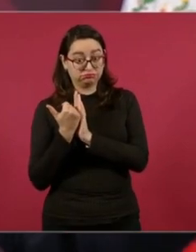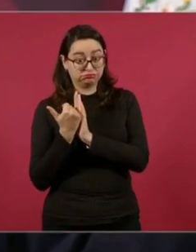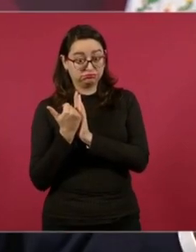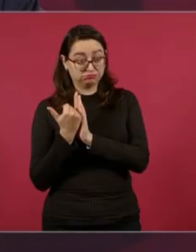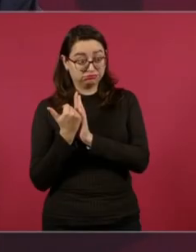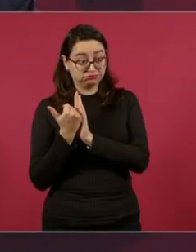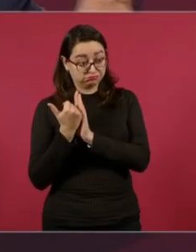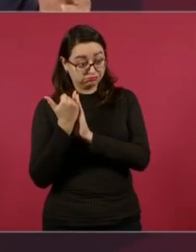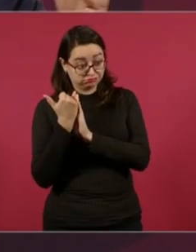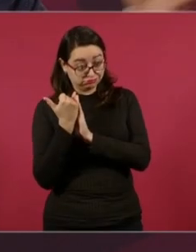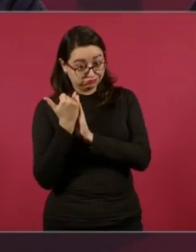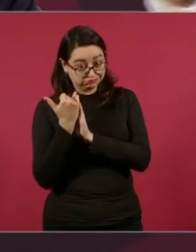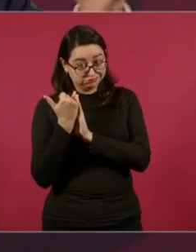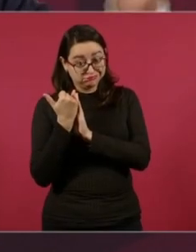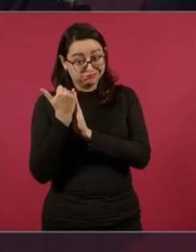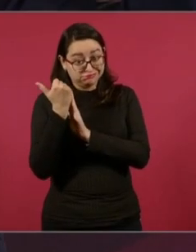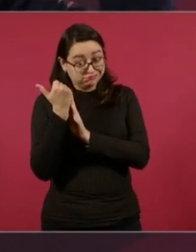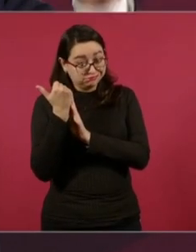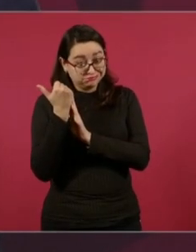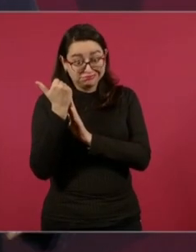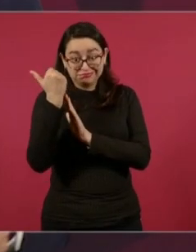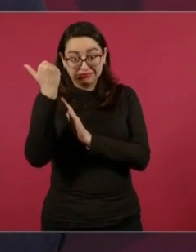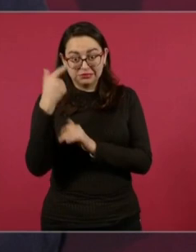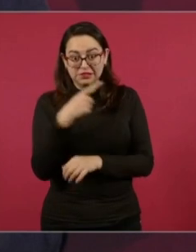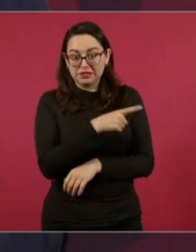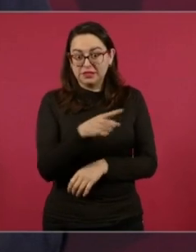Así fue el año pasado, pero así ha sido siempre.